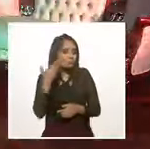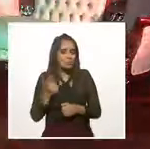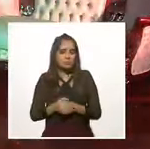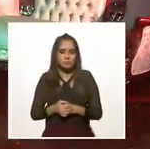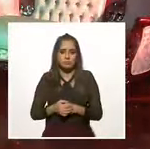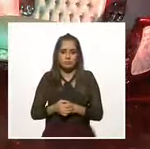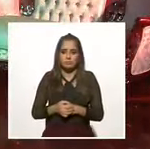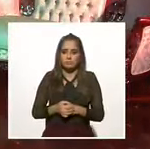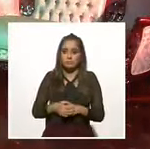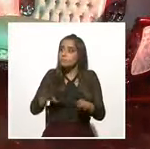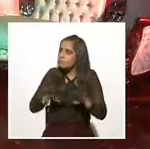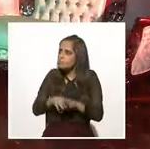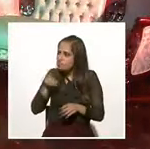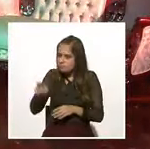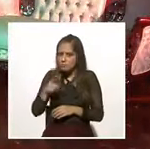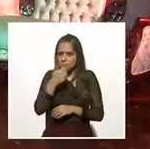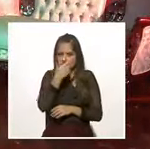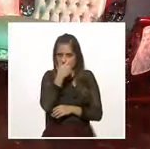usted? Sí.